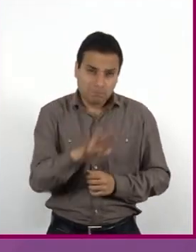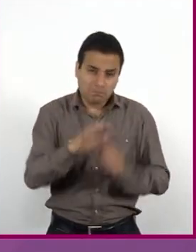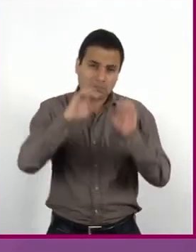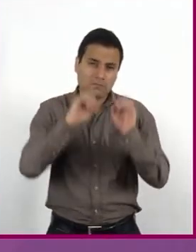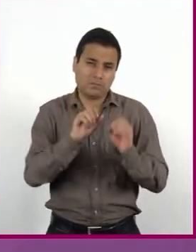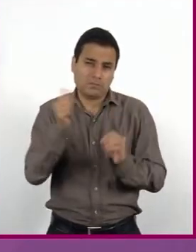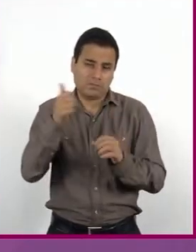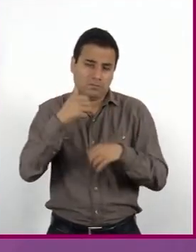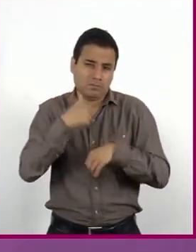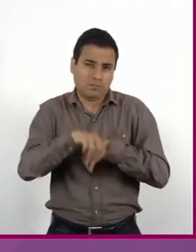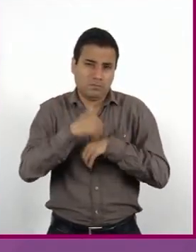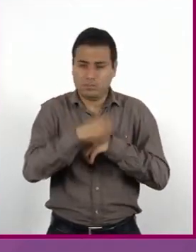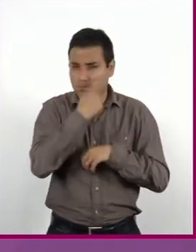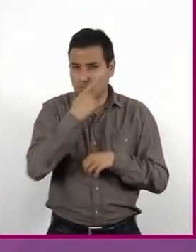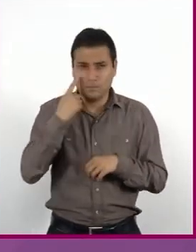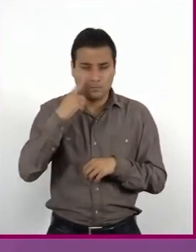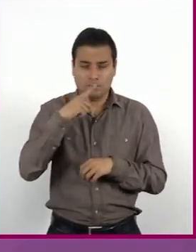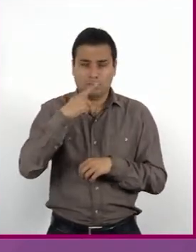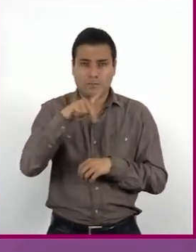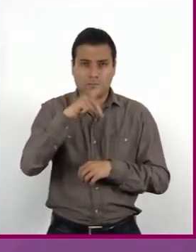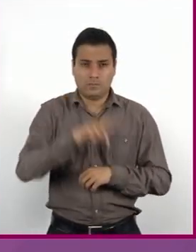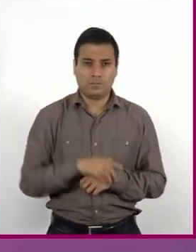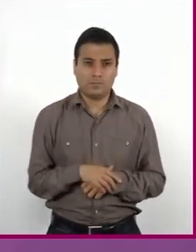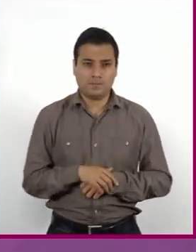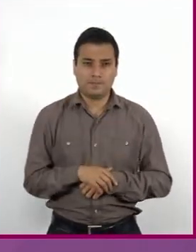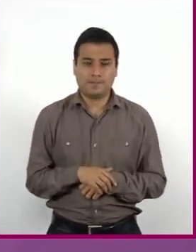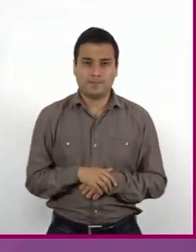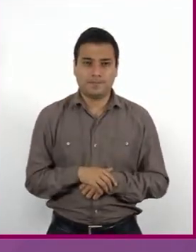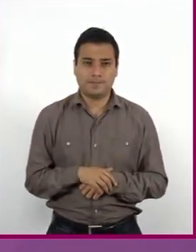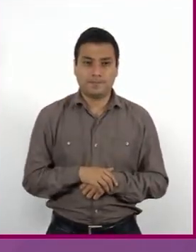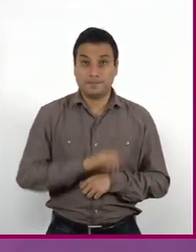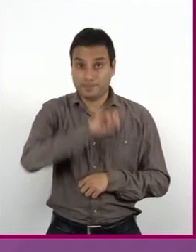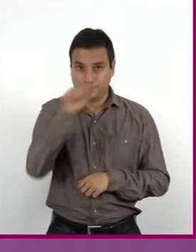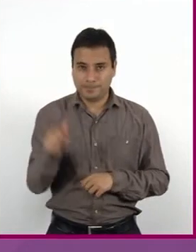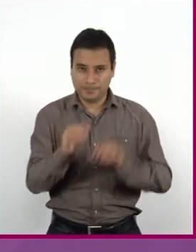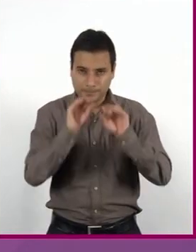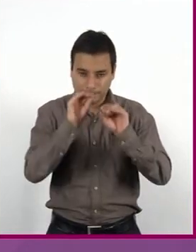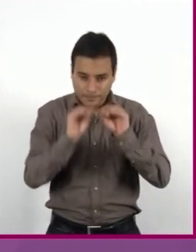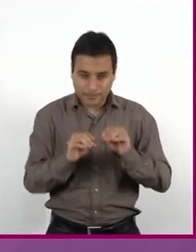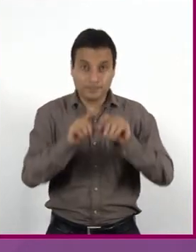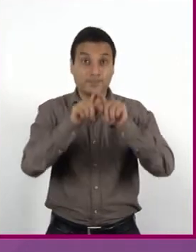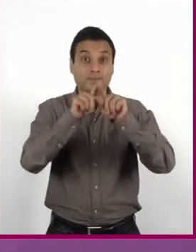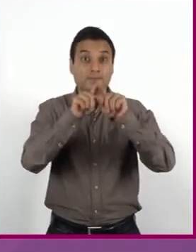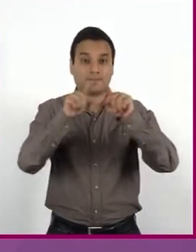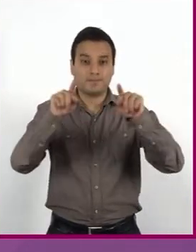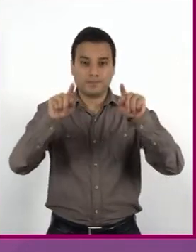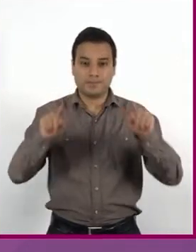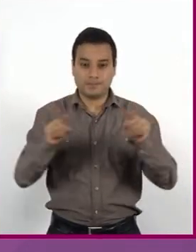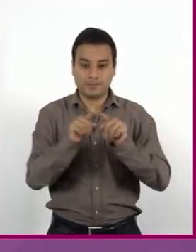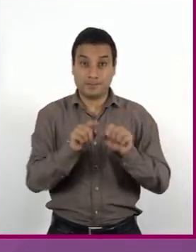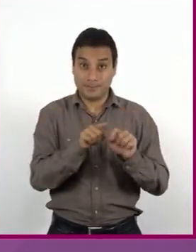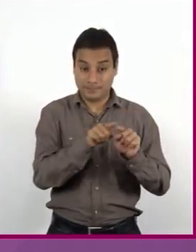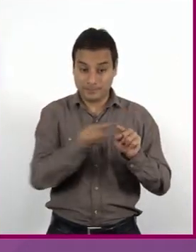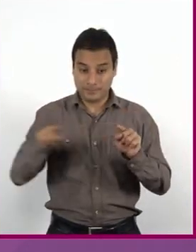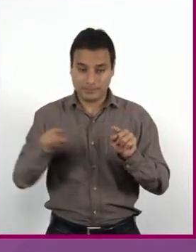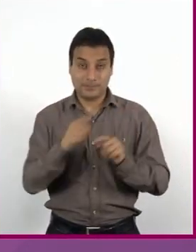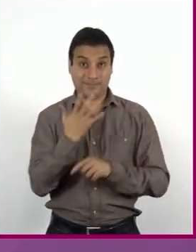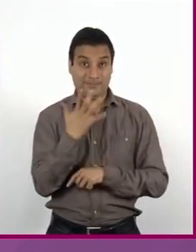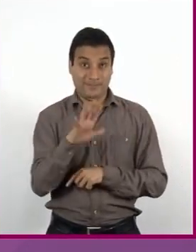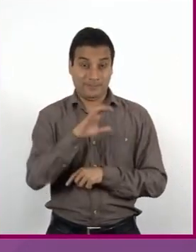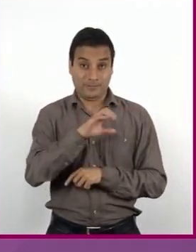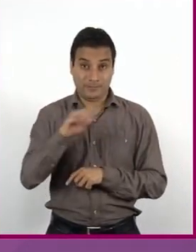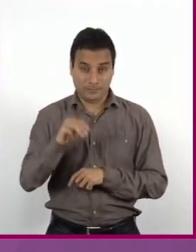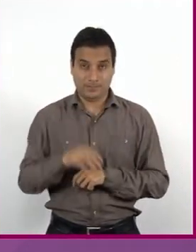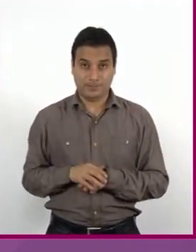consideren adecuadas. En uno de los lados trazamos un trapecio. La medida de su base mayor es de 10